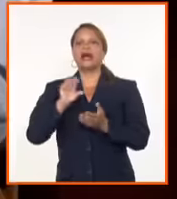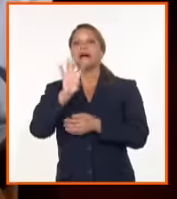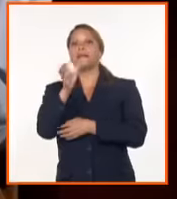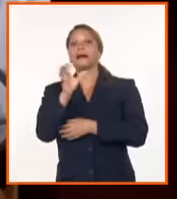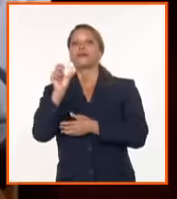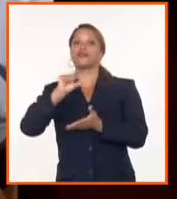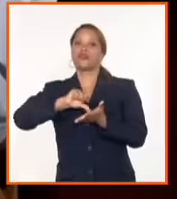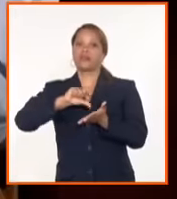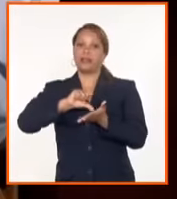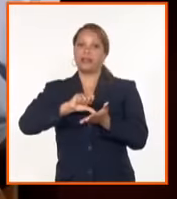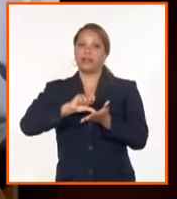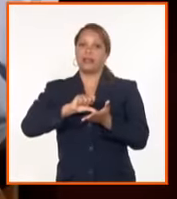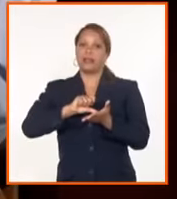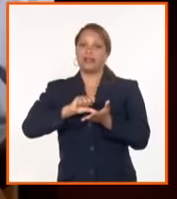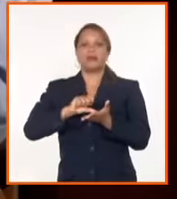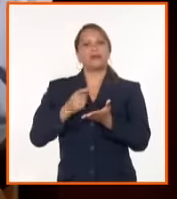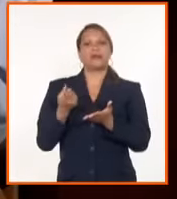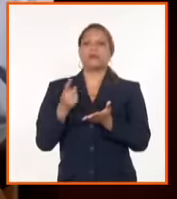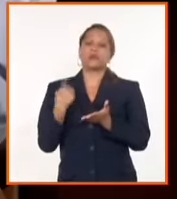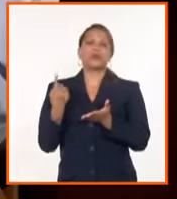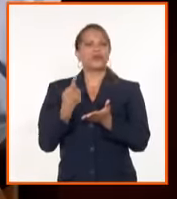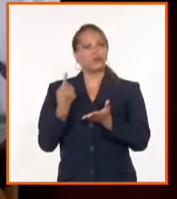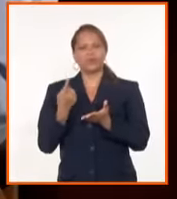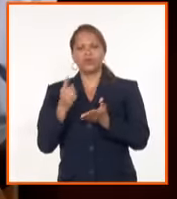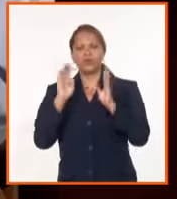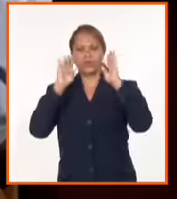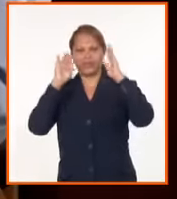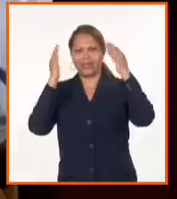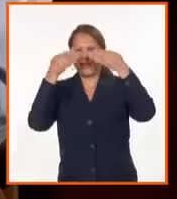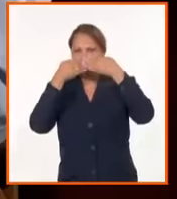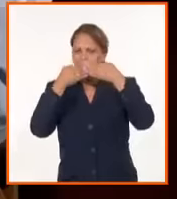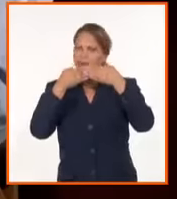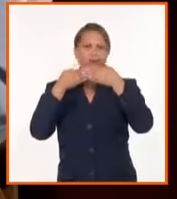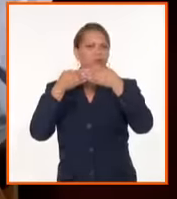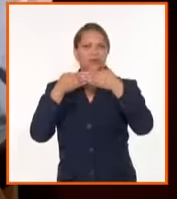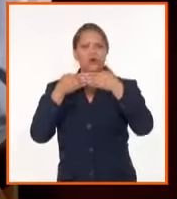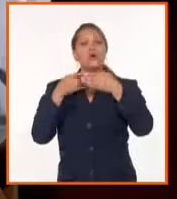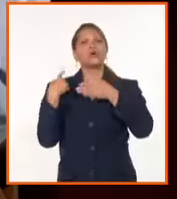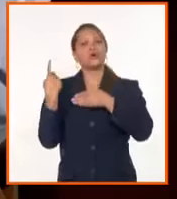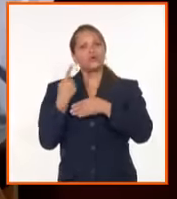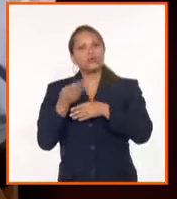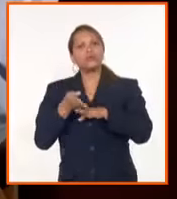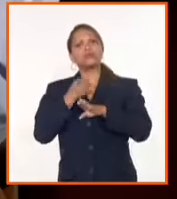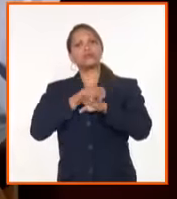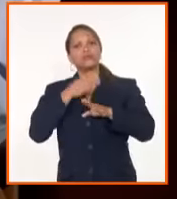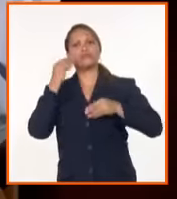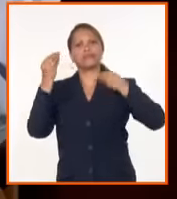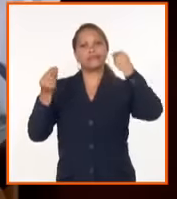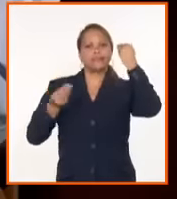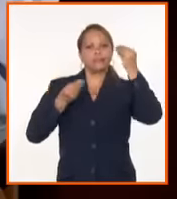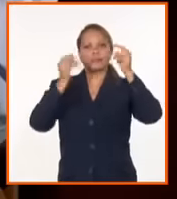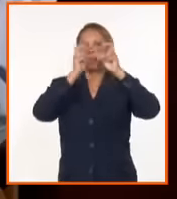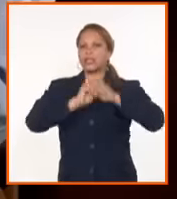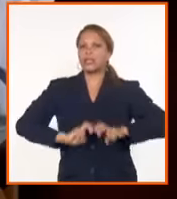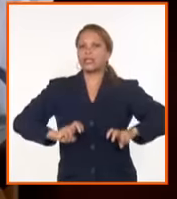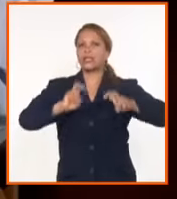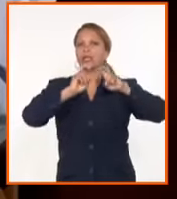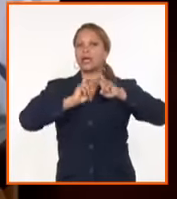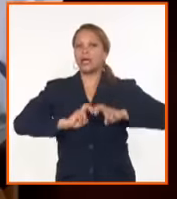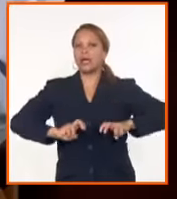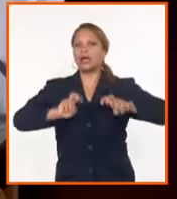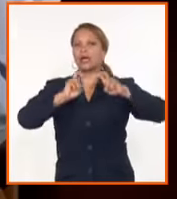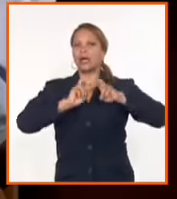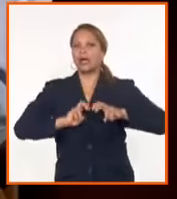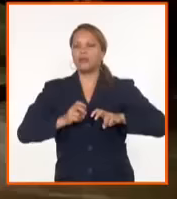maneras, nosotros no somos unos cerrados, ni somos unos dogmáticos. Nosotros estamos haciendo un análisis exhaustivo de todos